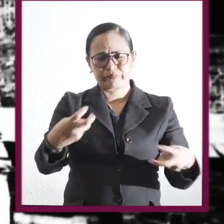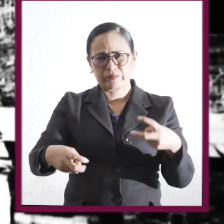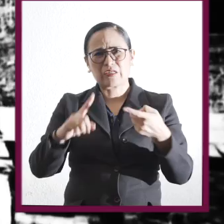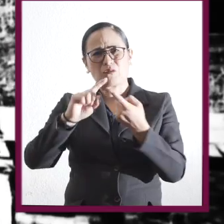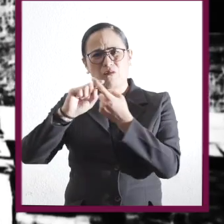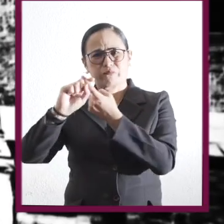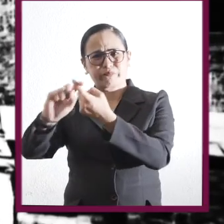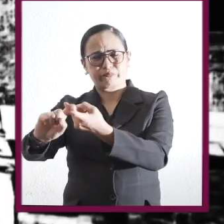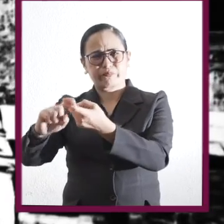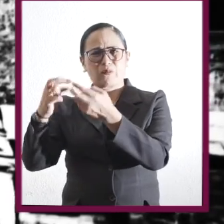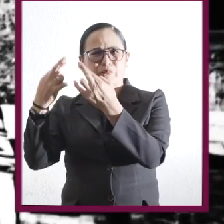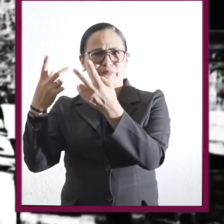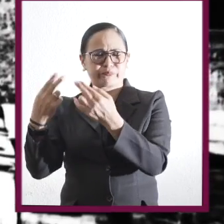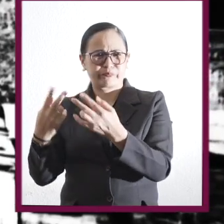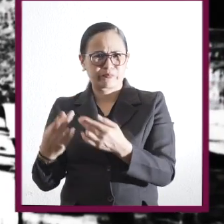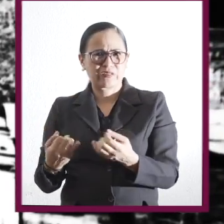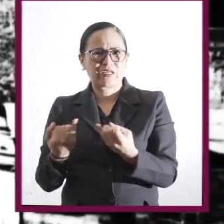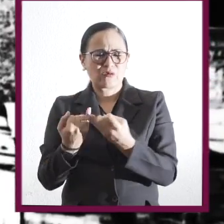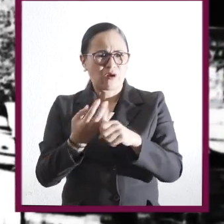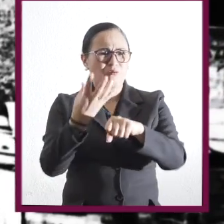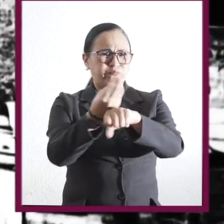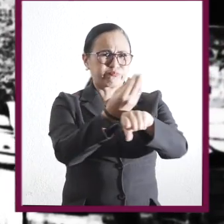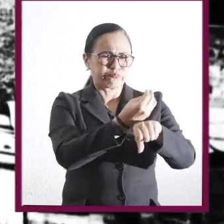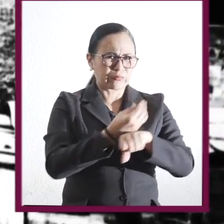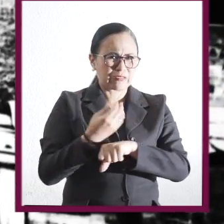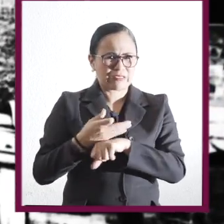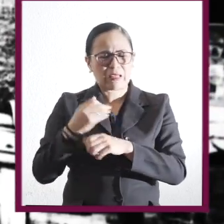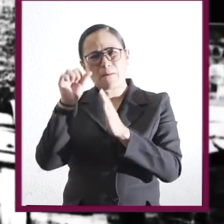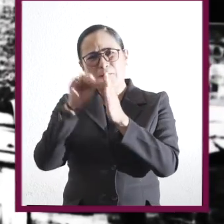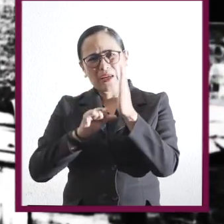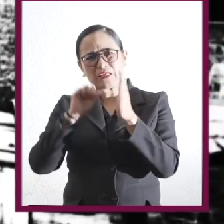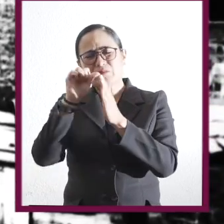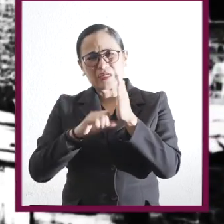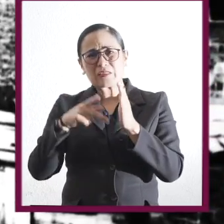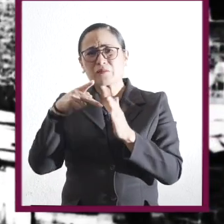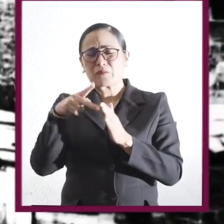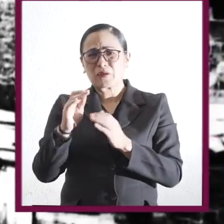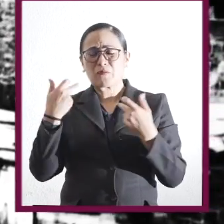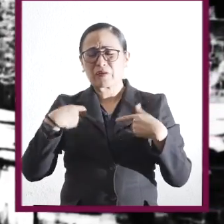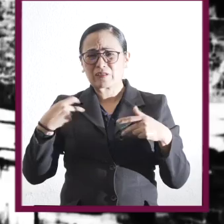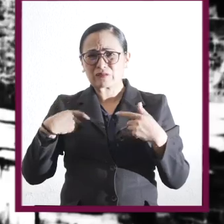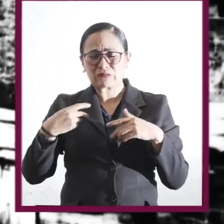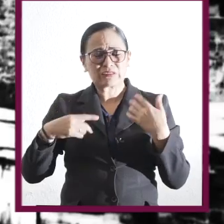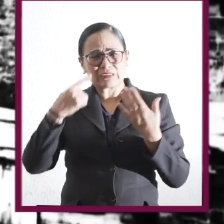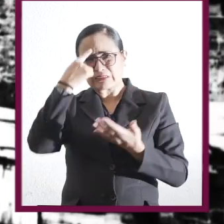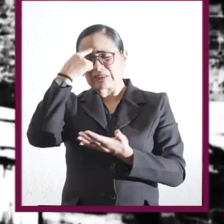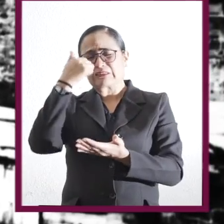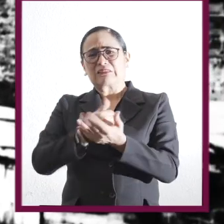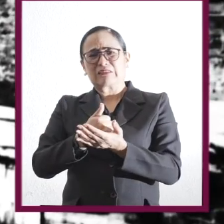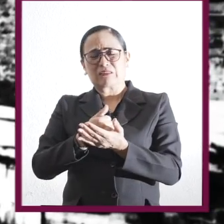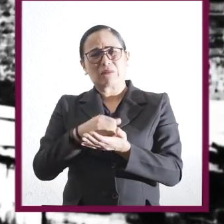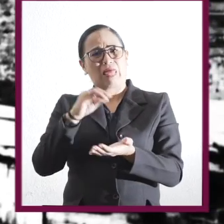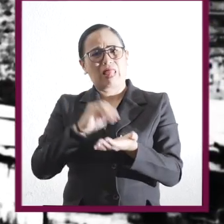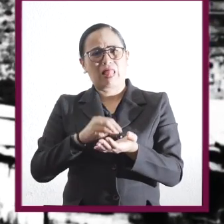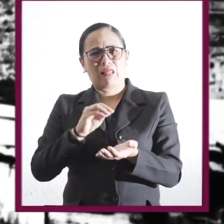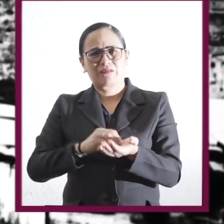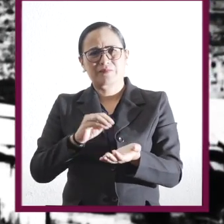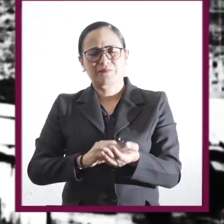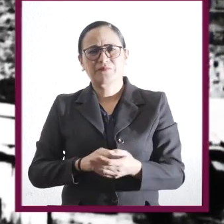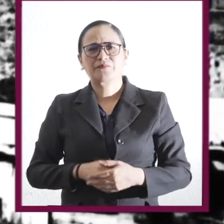Llevó meses reparar los daños en el entorno urbano, aunque las fracturas en la sociedad fueron más profundas.